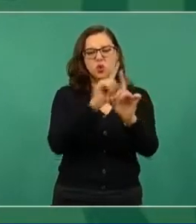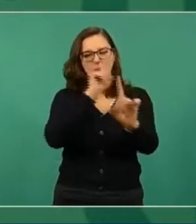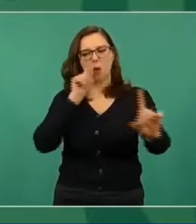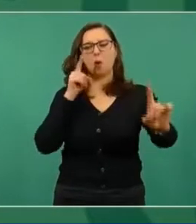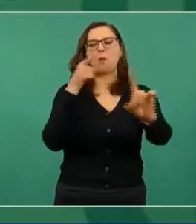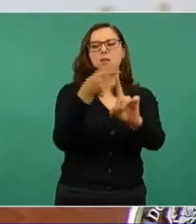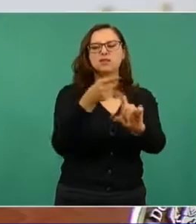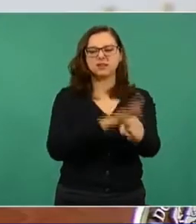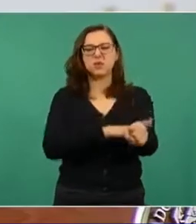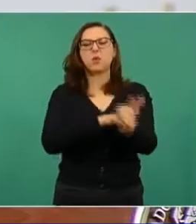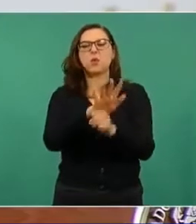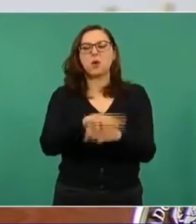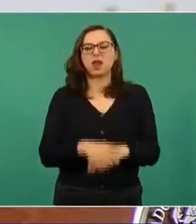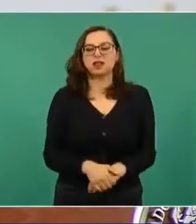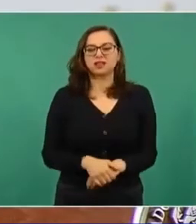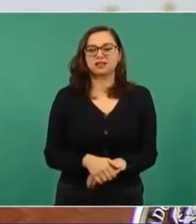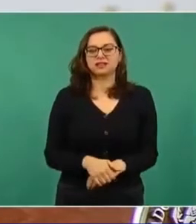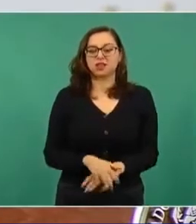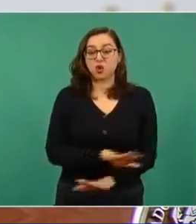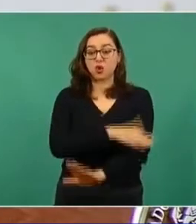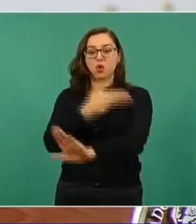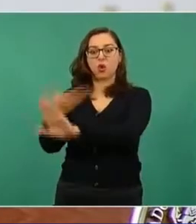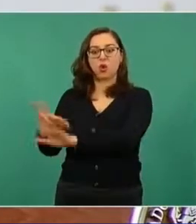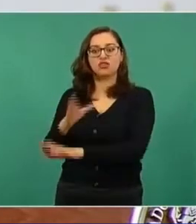de reparto agrario del general Cárdenas.